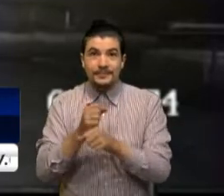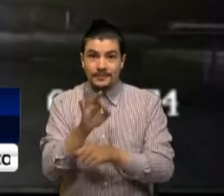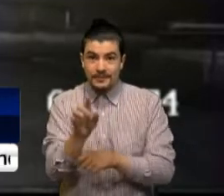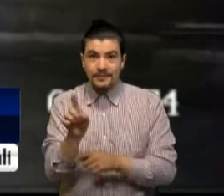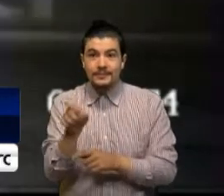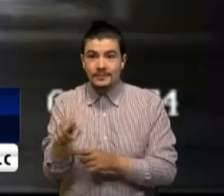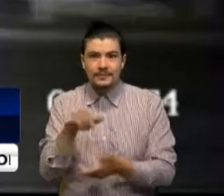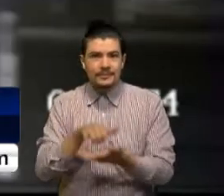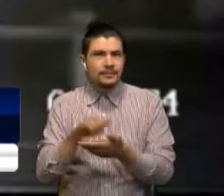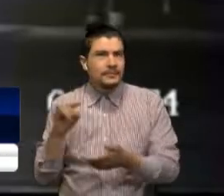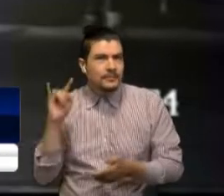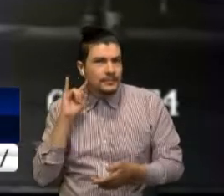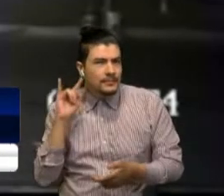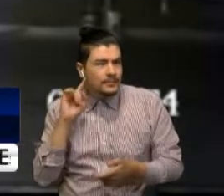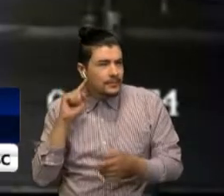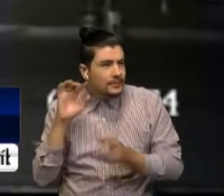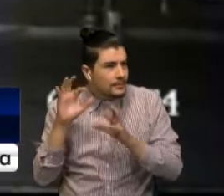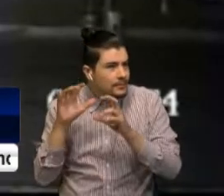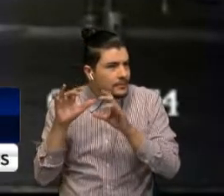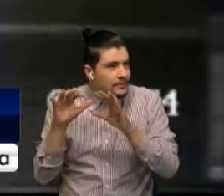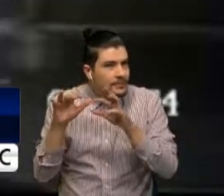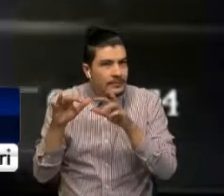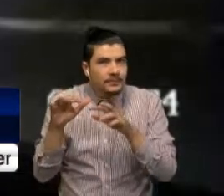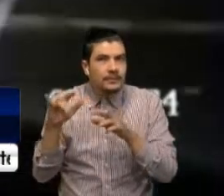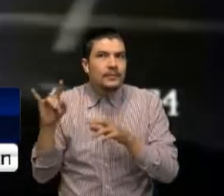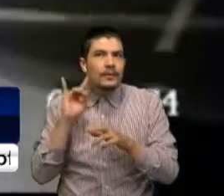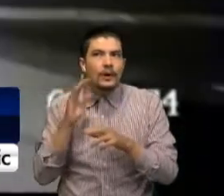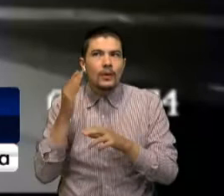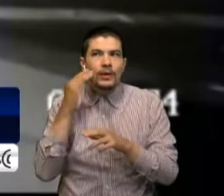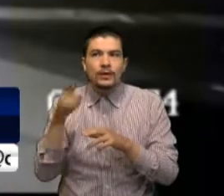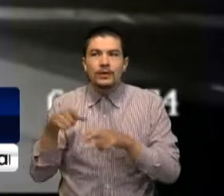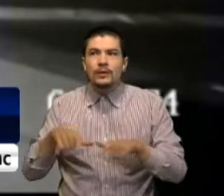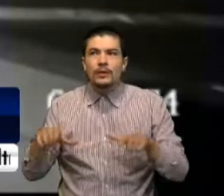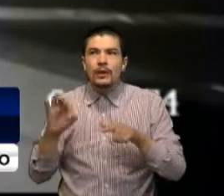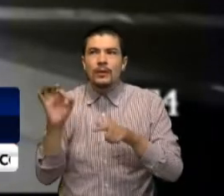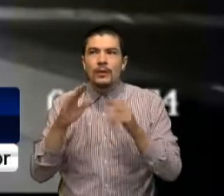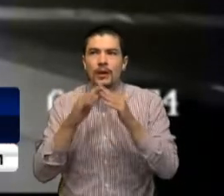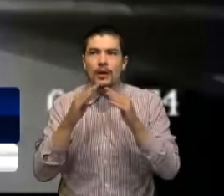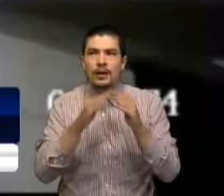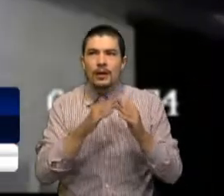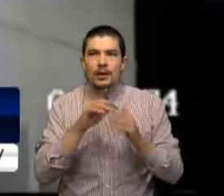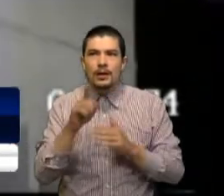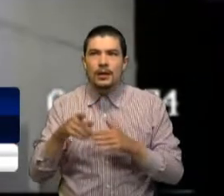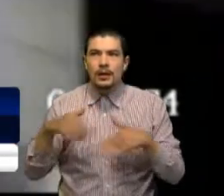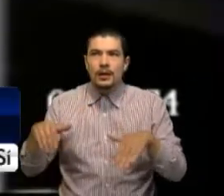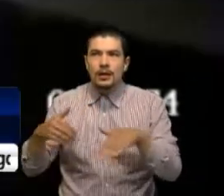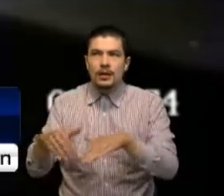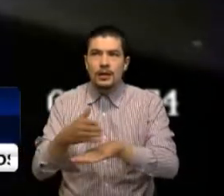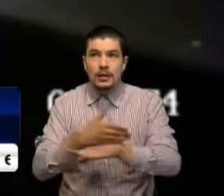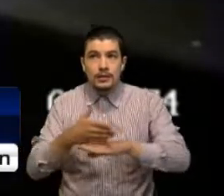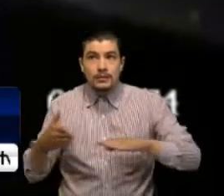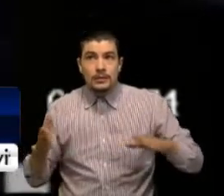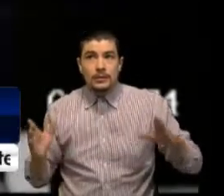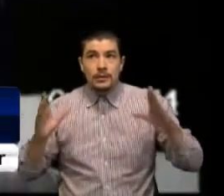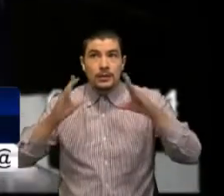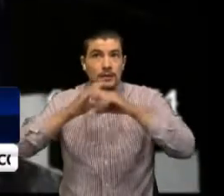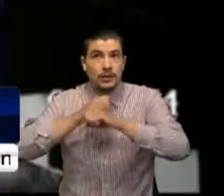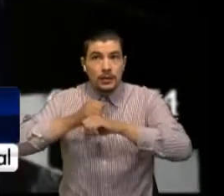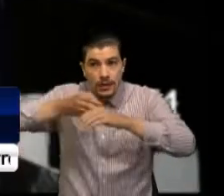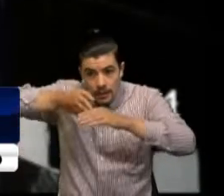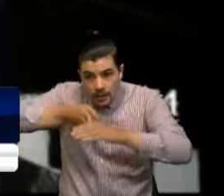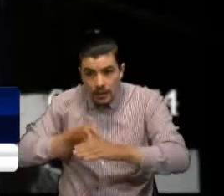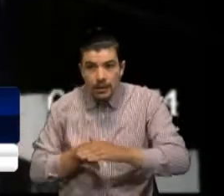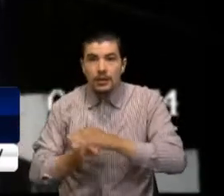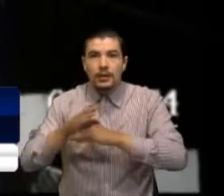del oído a tal punto que detectaba cuando un local o casa estaba vacía, y luego, en la noche, ingresaba a